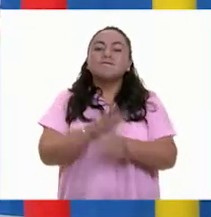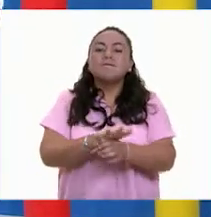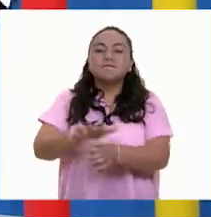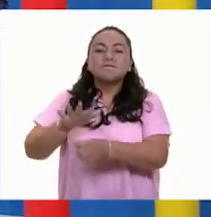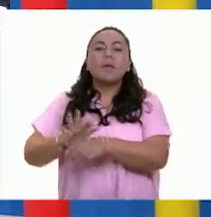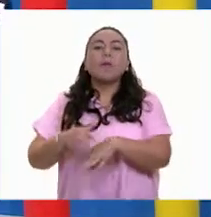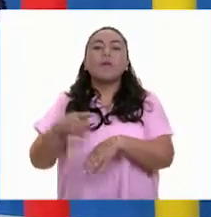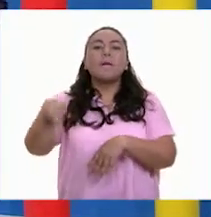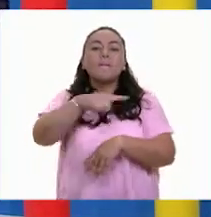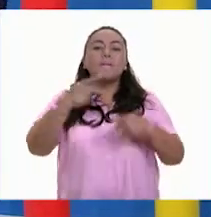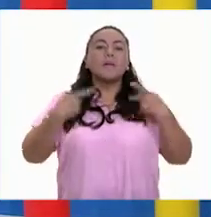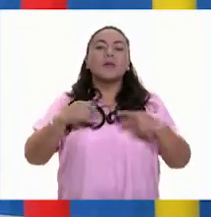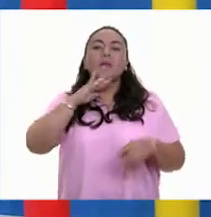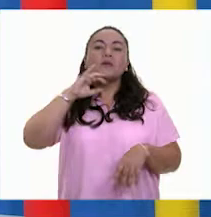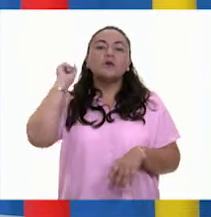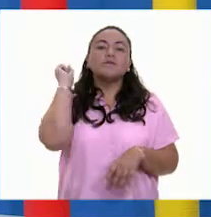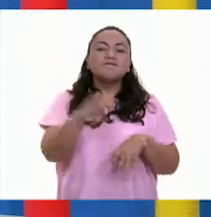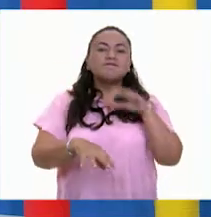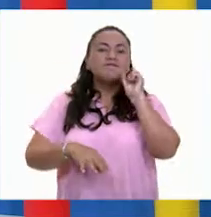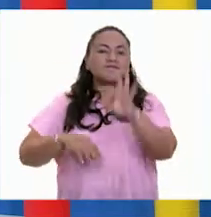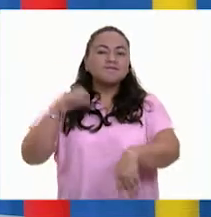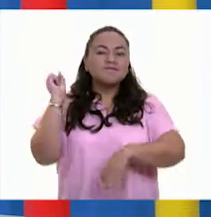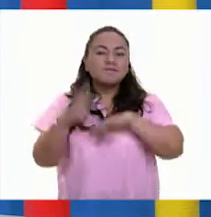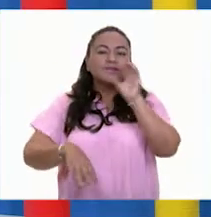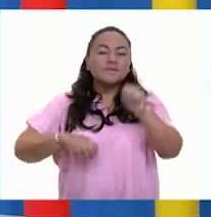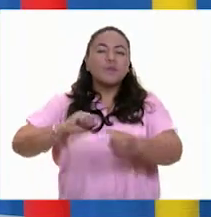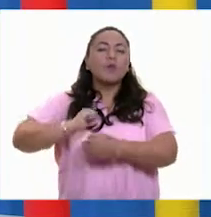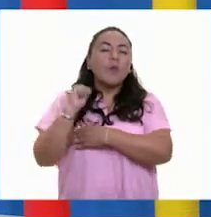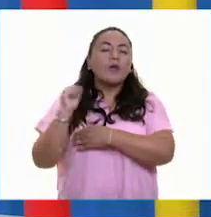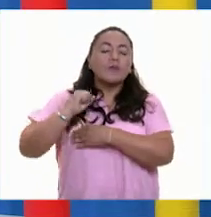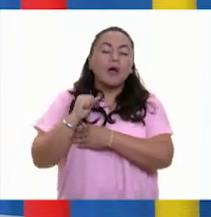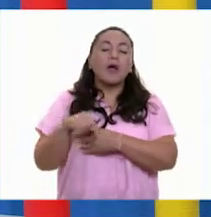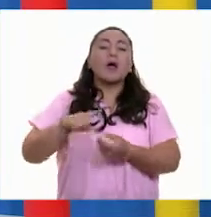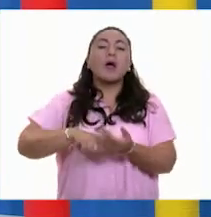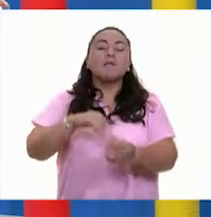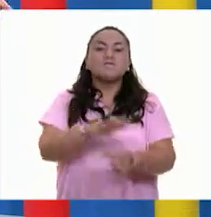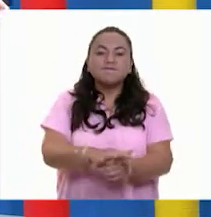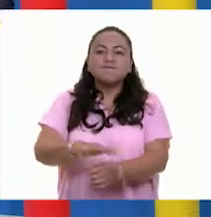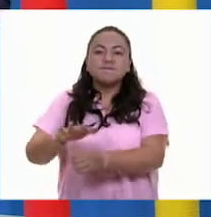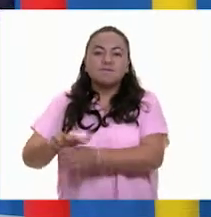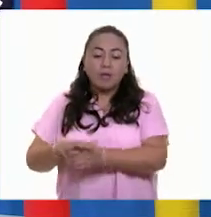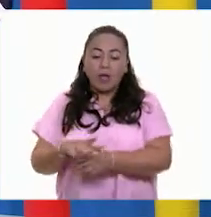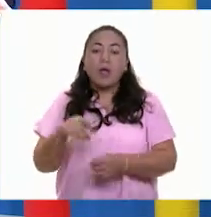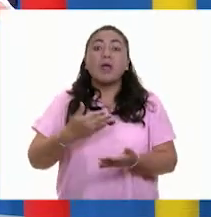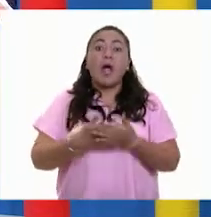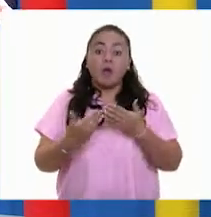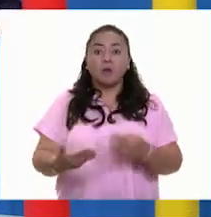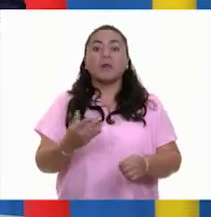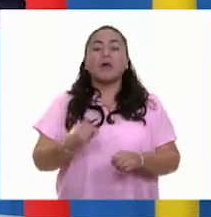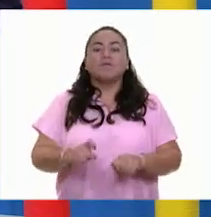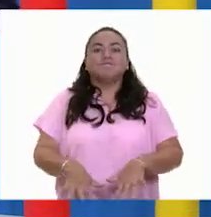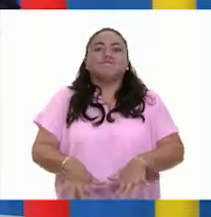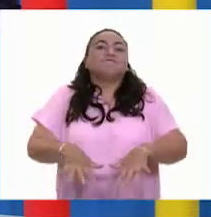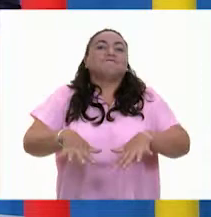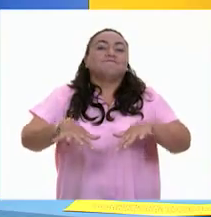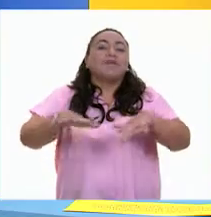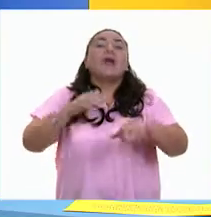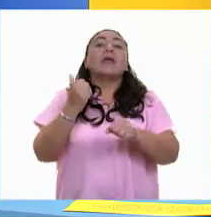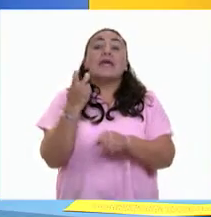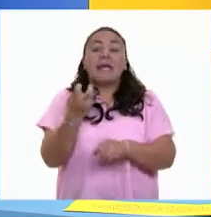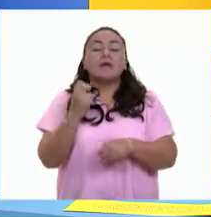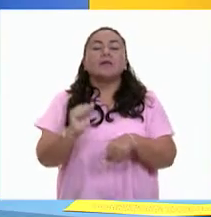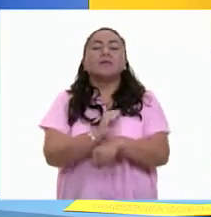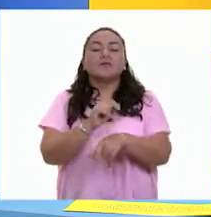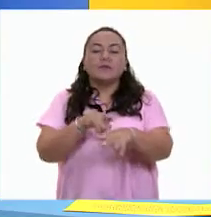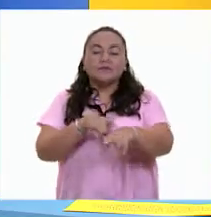personas tiran en las calles. Y como lo acabas de vivir, estas se inundan y se detiene el tránsito. Justo estamos